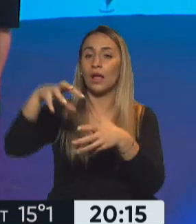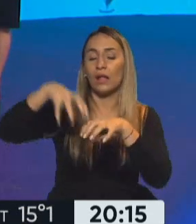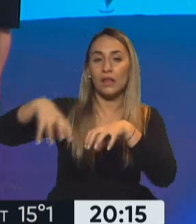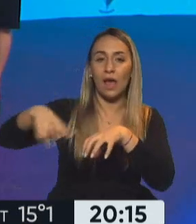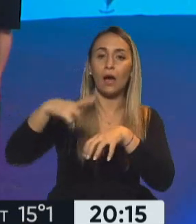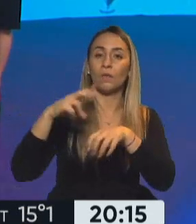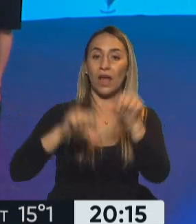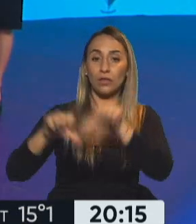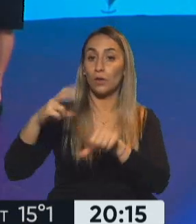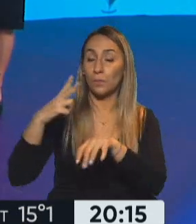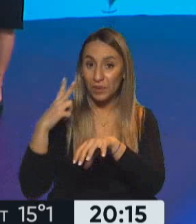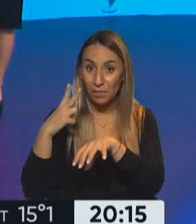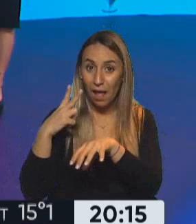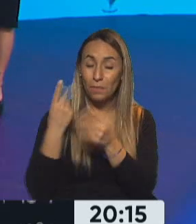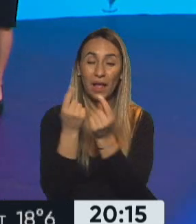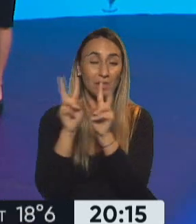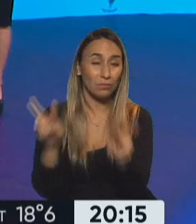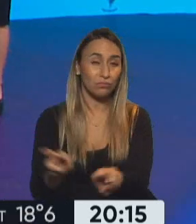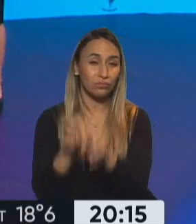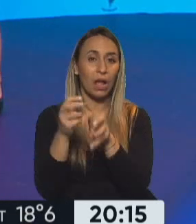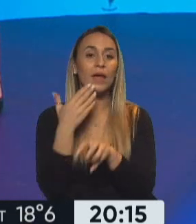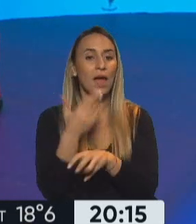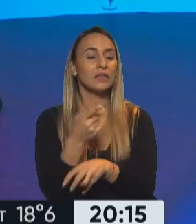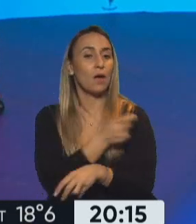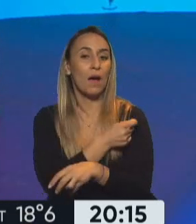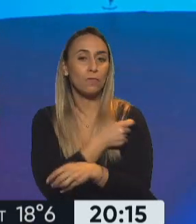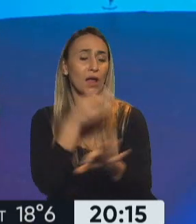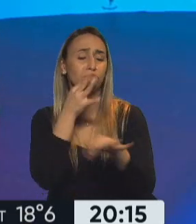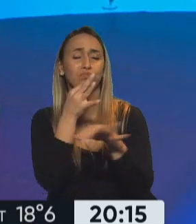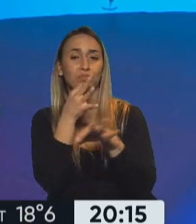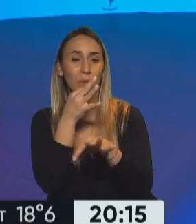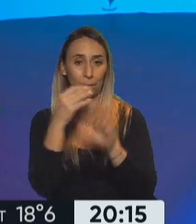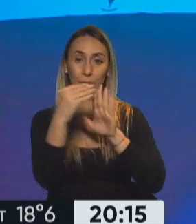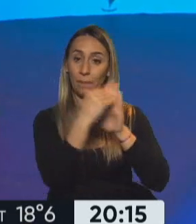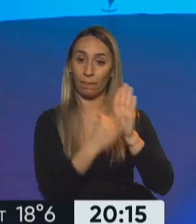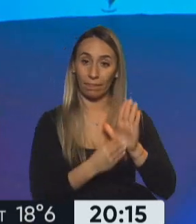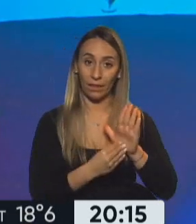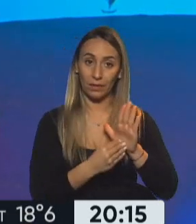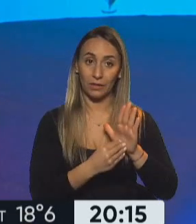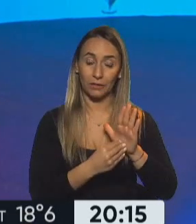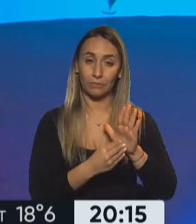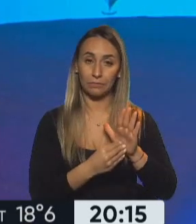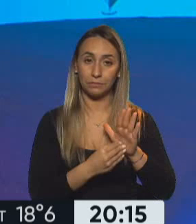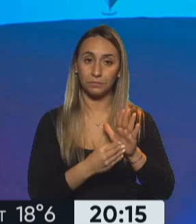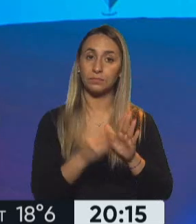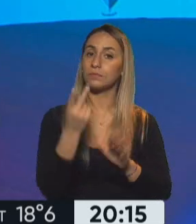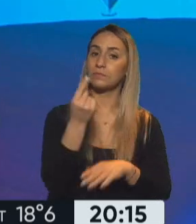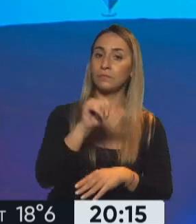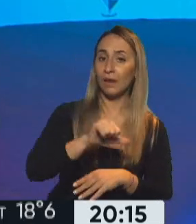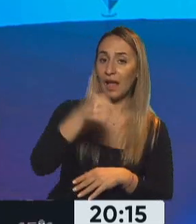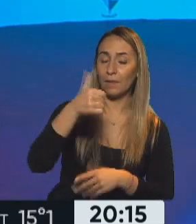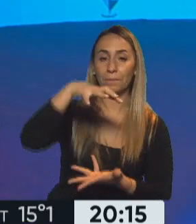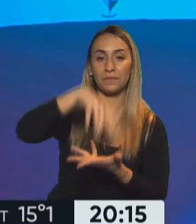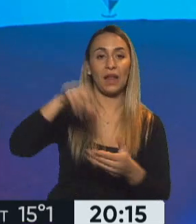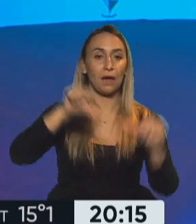laboratorios privados con la aparición de estas vacunas. Repasamos algunos datos antes de ir a la nota. Ganancias de los